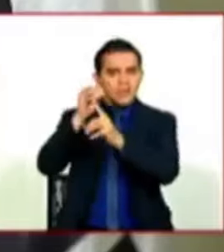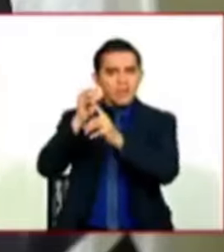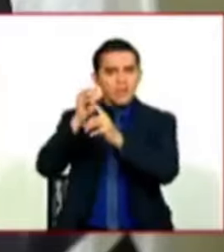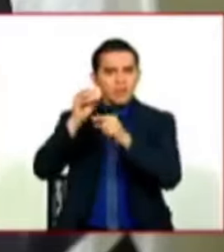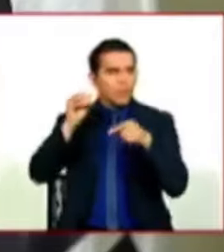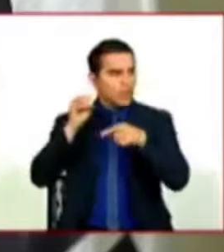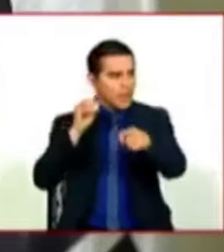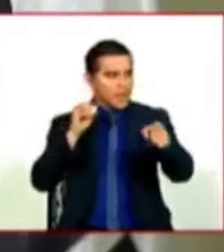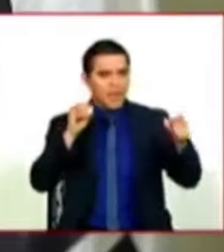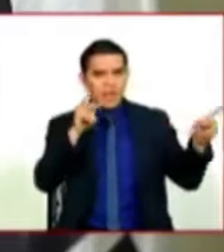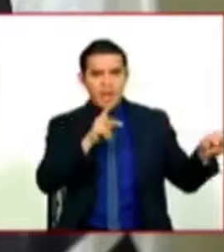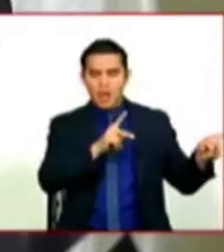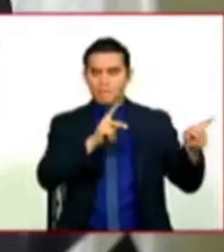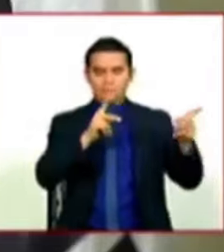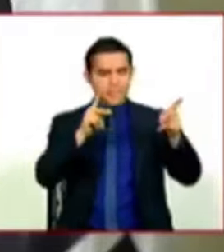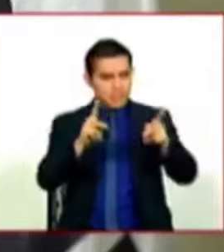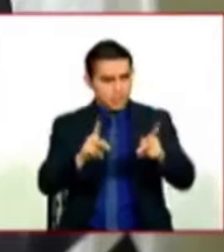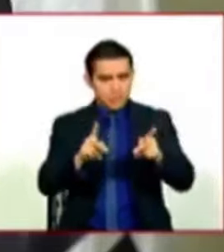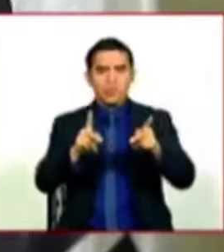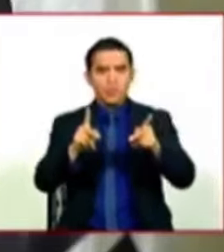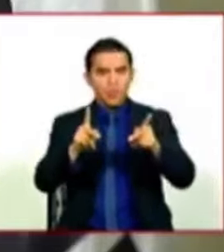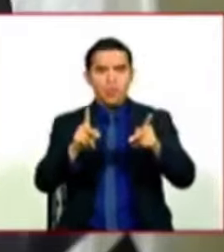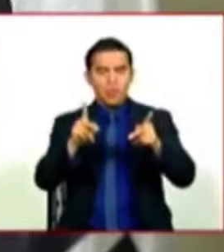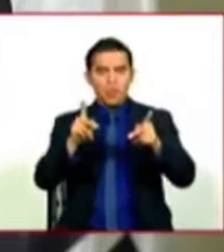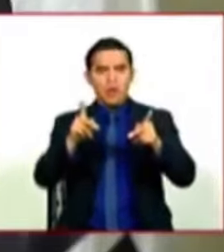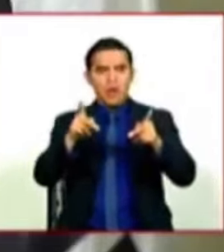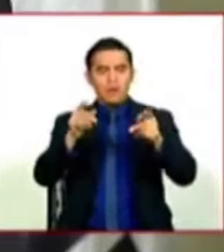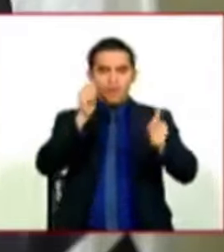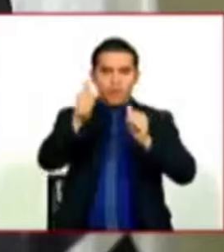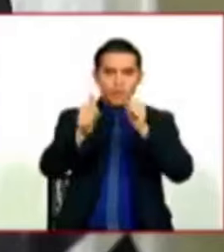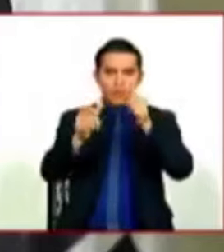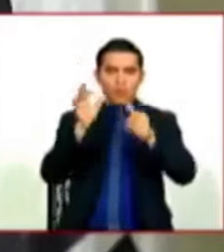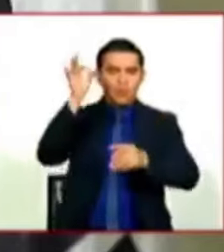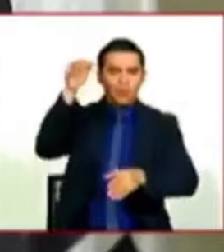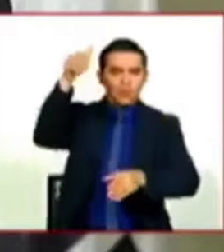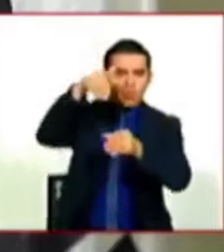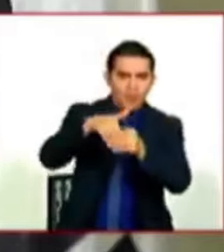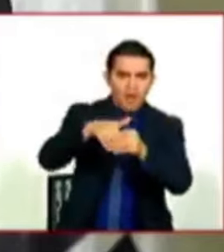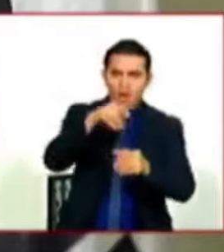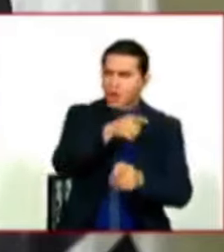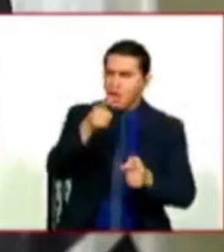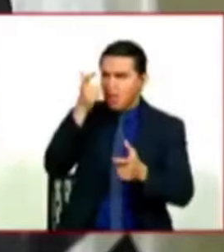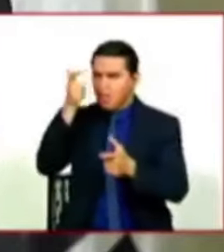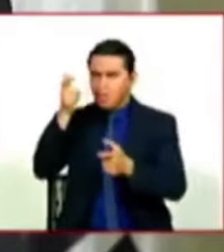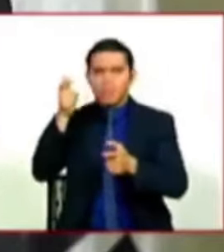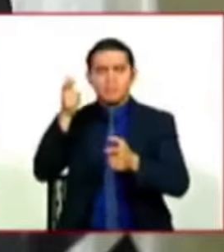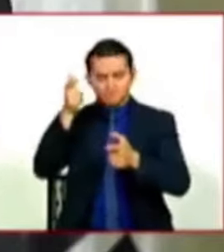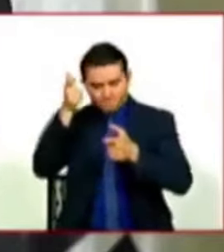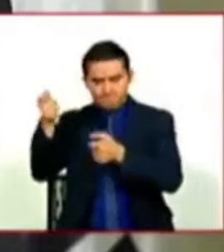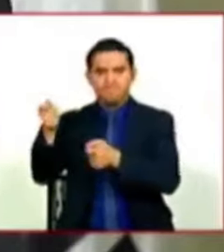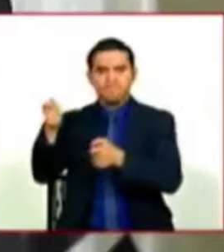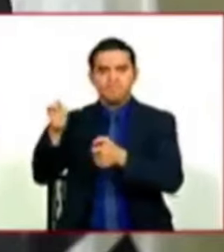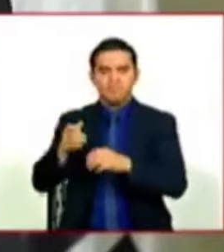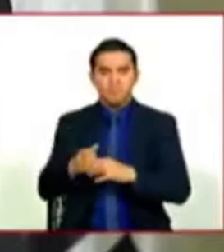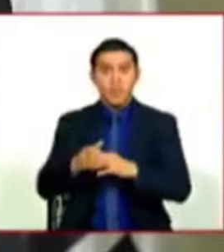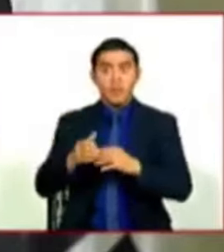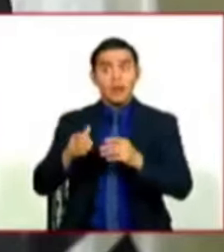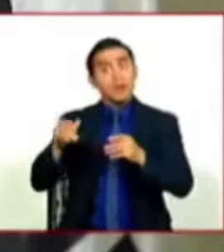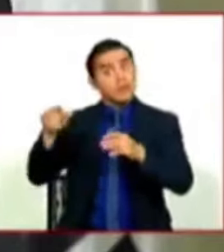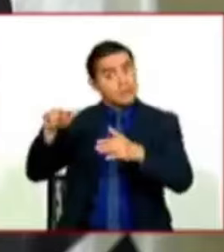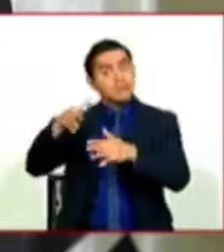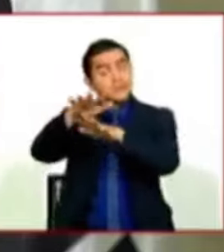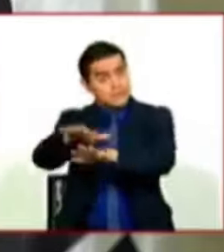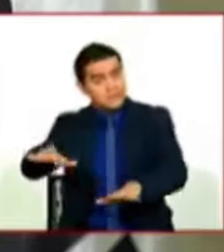desconfianza entre los contendientes y que eso no implica que la disputa electoral externa